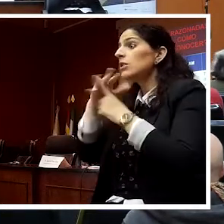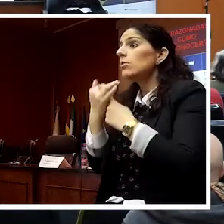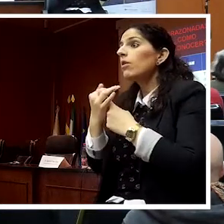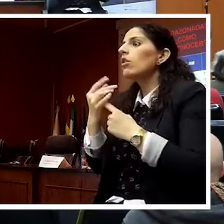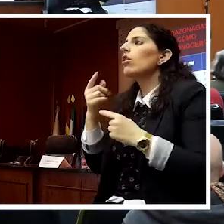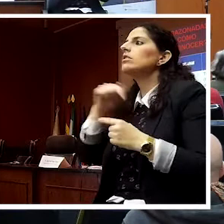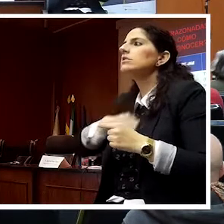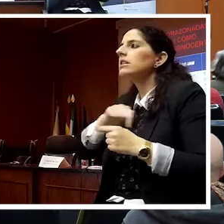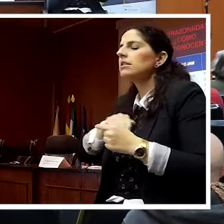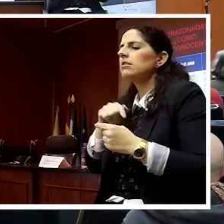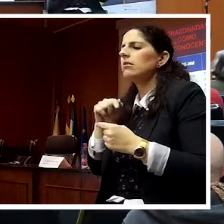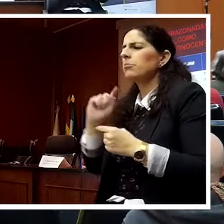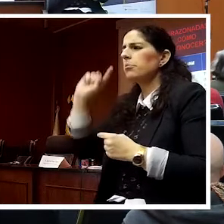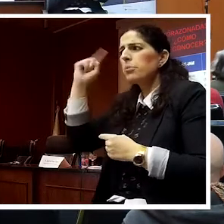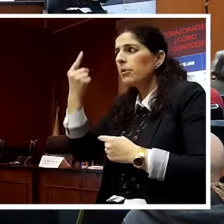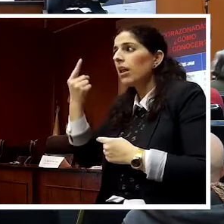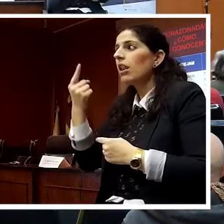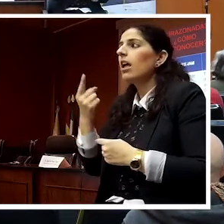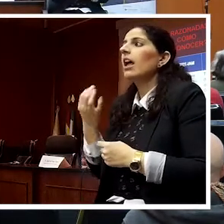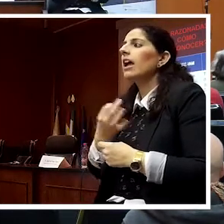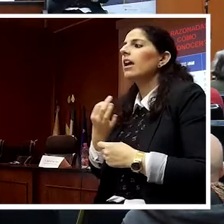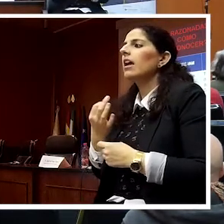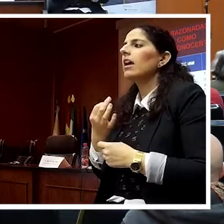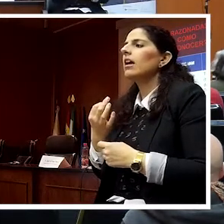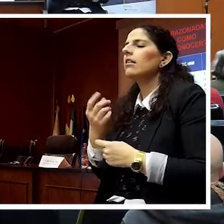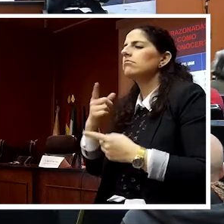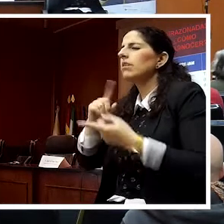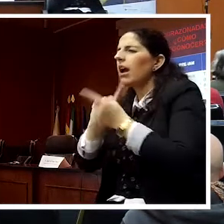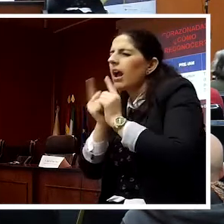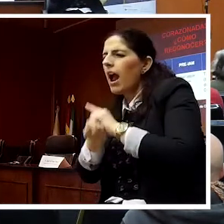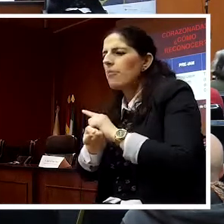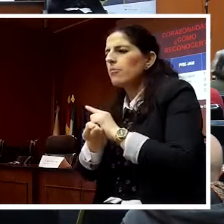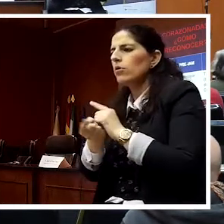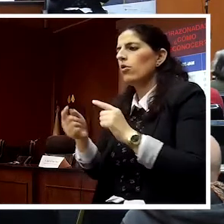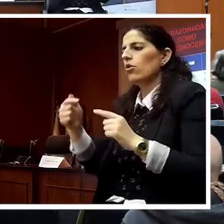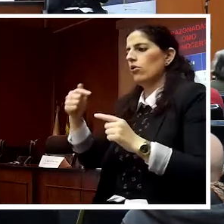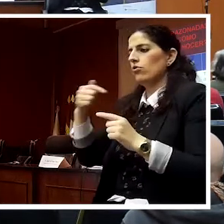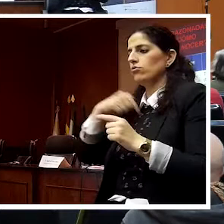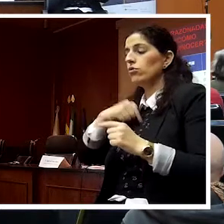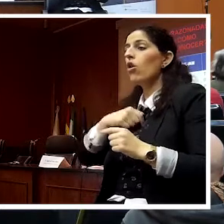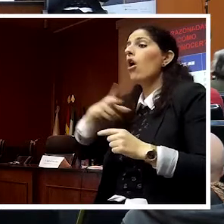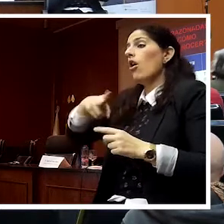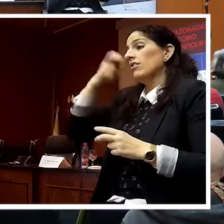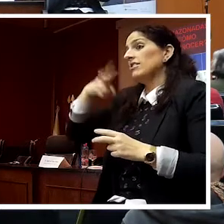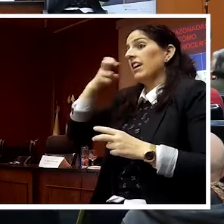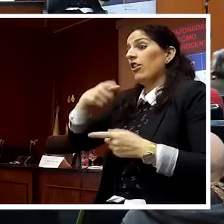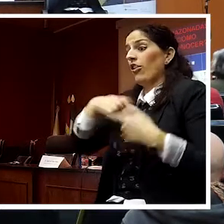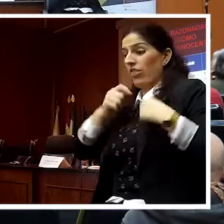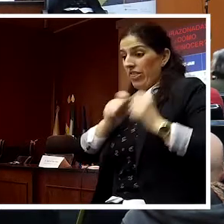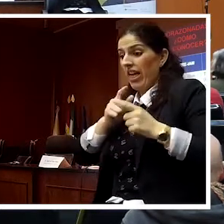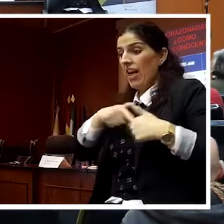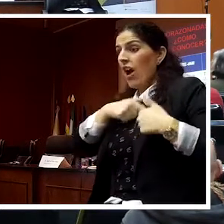una clínica que se produce precisamente por un desequilibrio entre lo que es la oferta de oxígeno